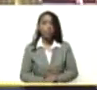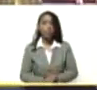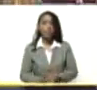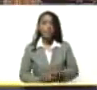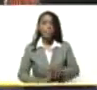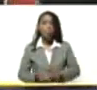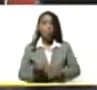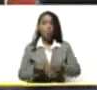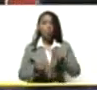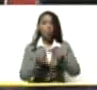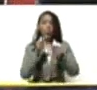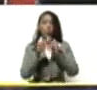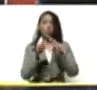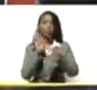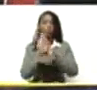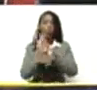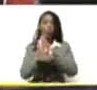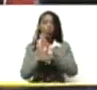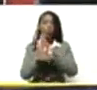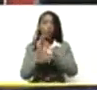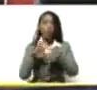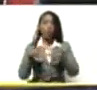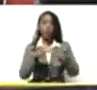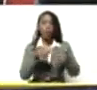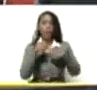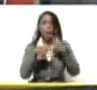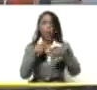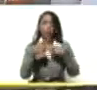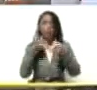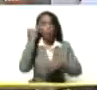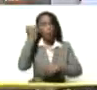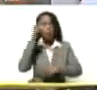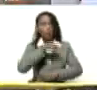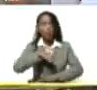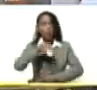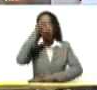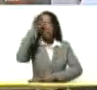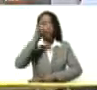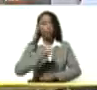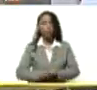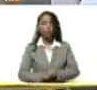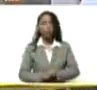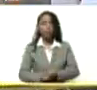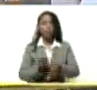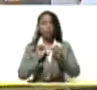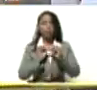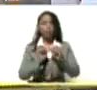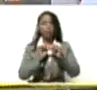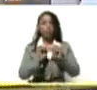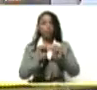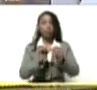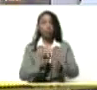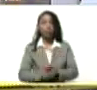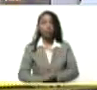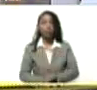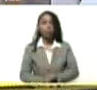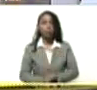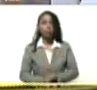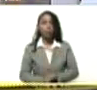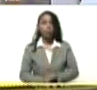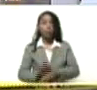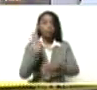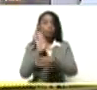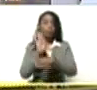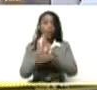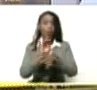construyendo y cuidando la unidad política, ideológica, espiritual, permanente, y cuidando